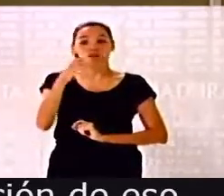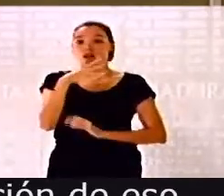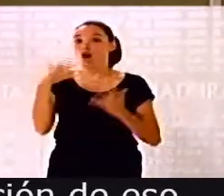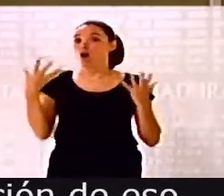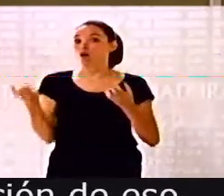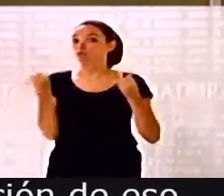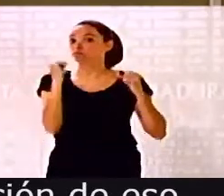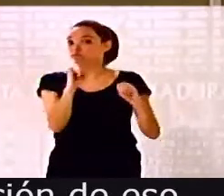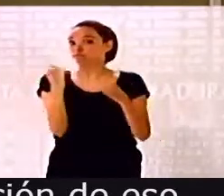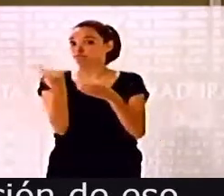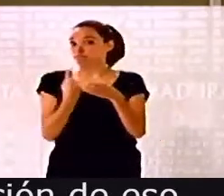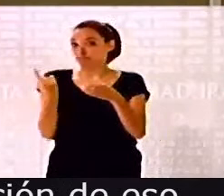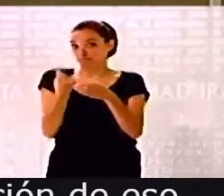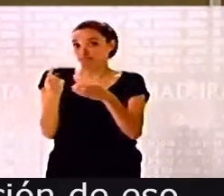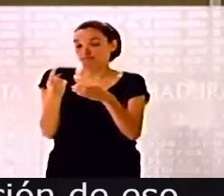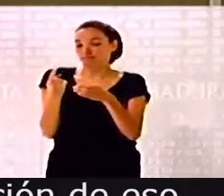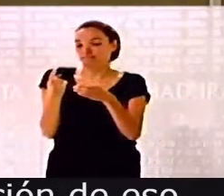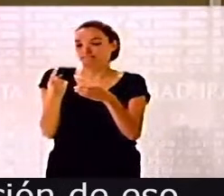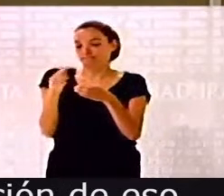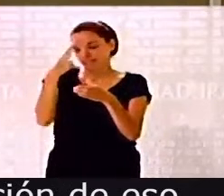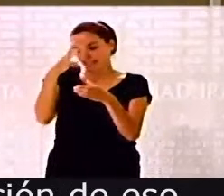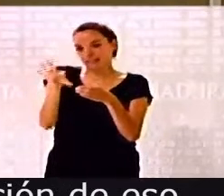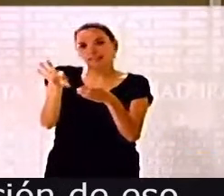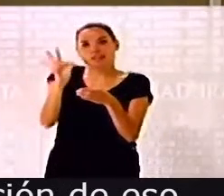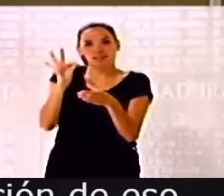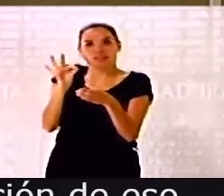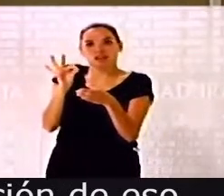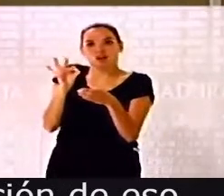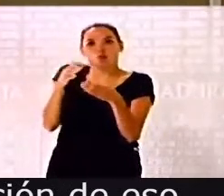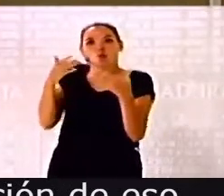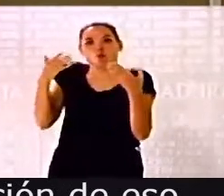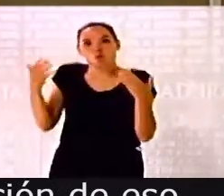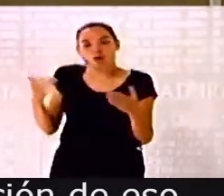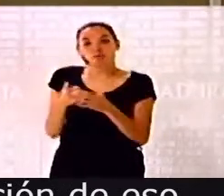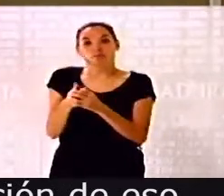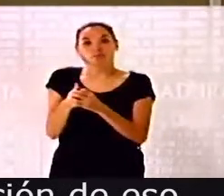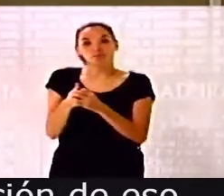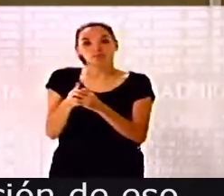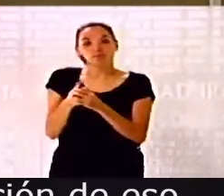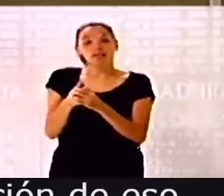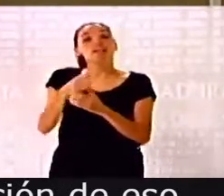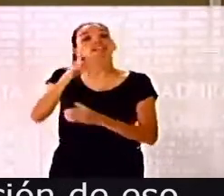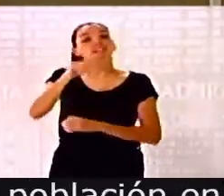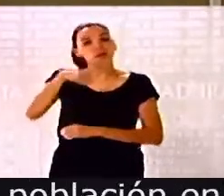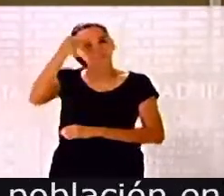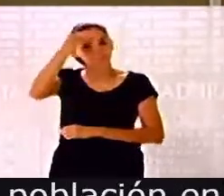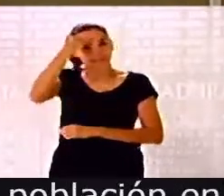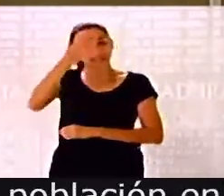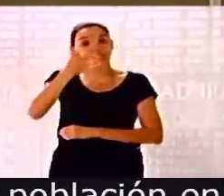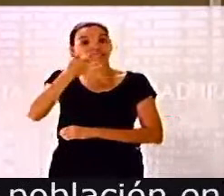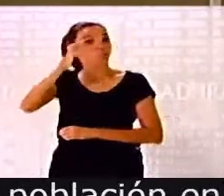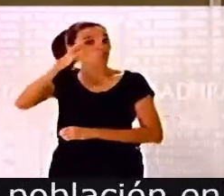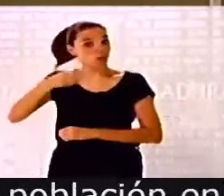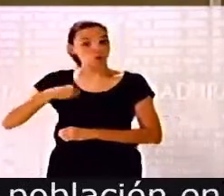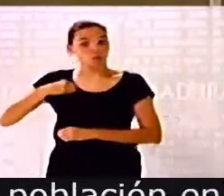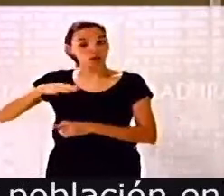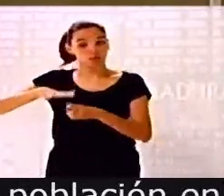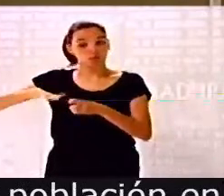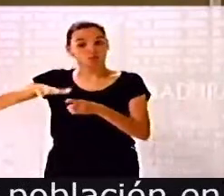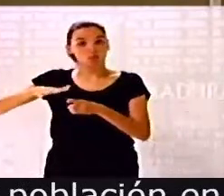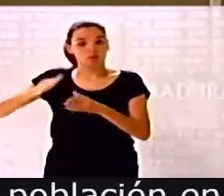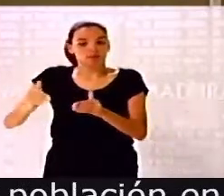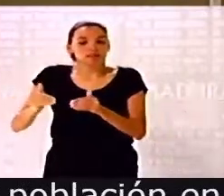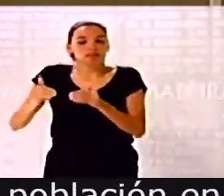están confinadas y si en esas poblaciones en concreto se da de plazo algunos días